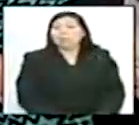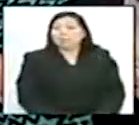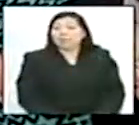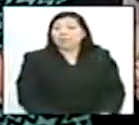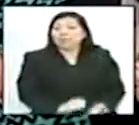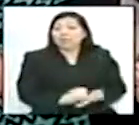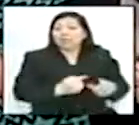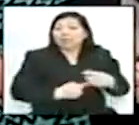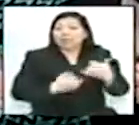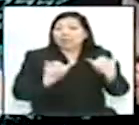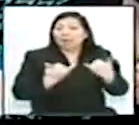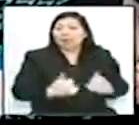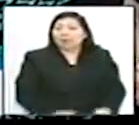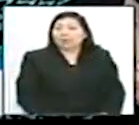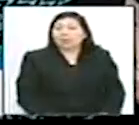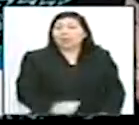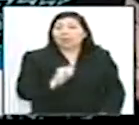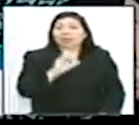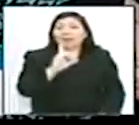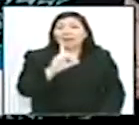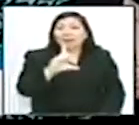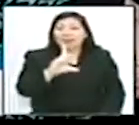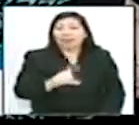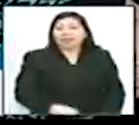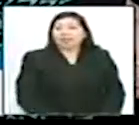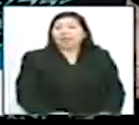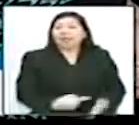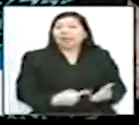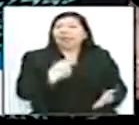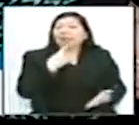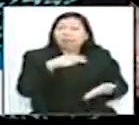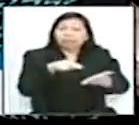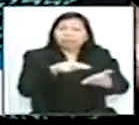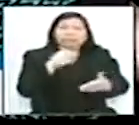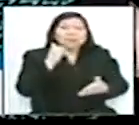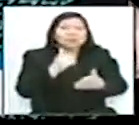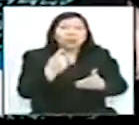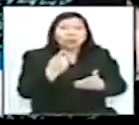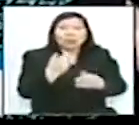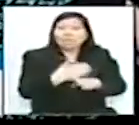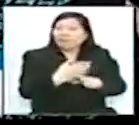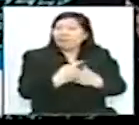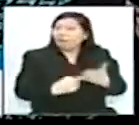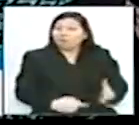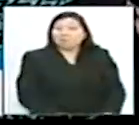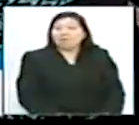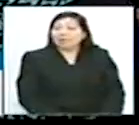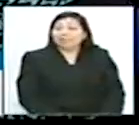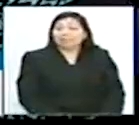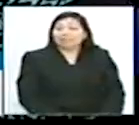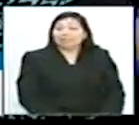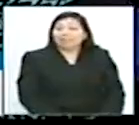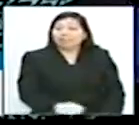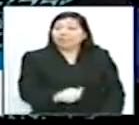que viene justamente de IDL Reporteros. ¿Y qué dice? De una manera